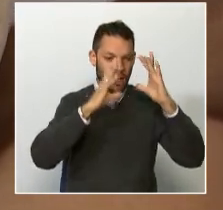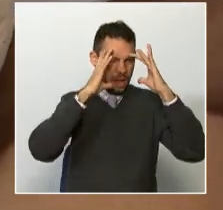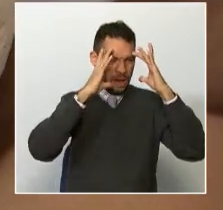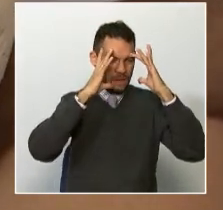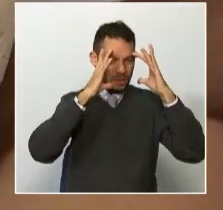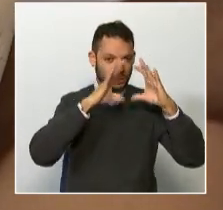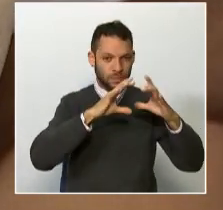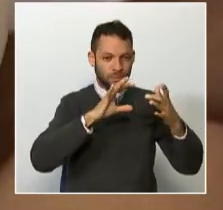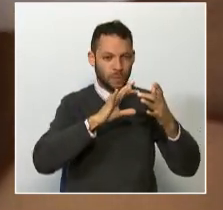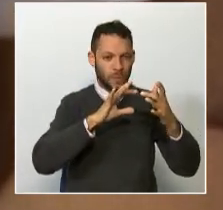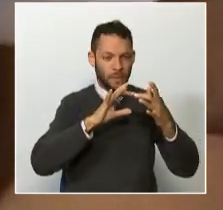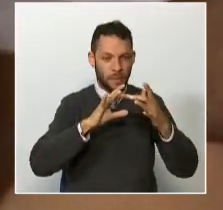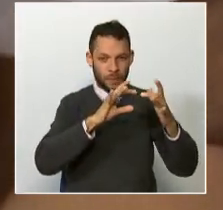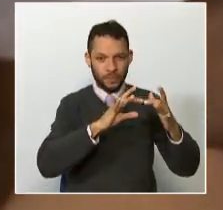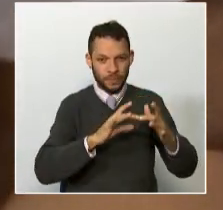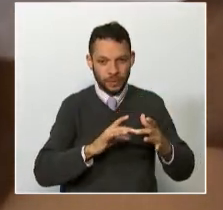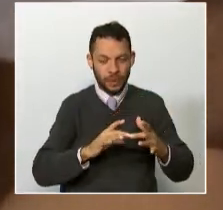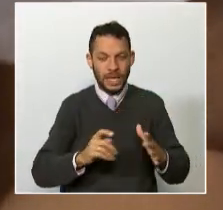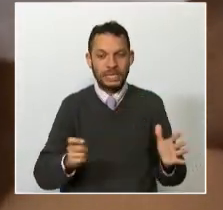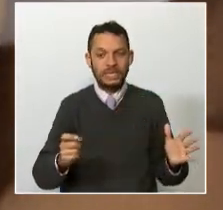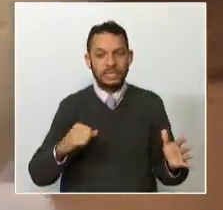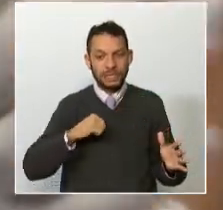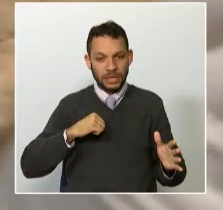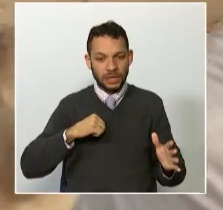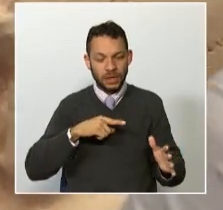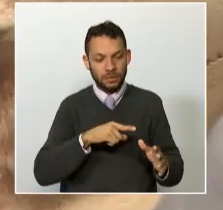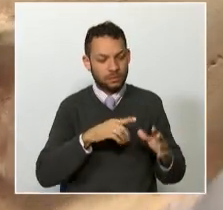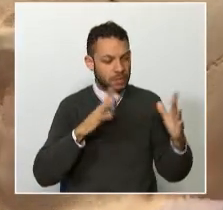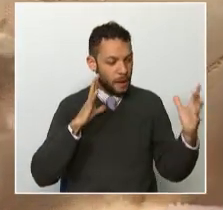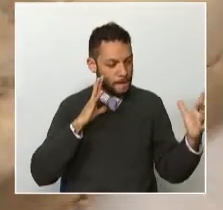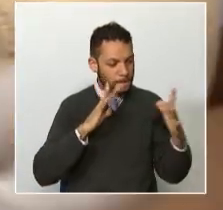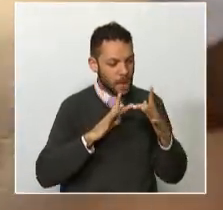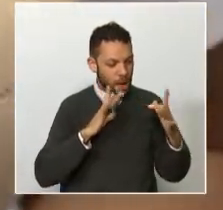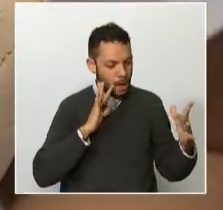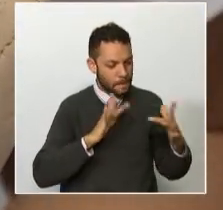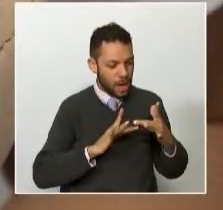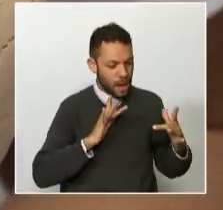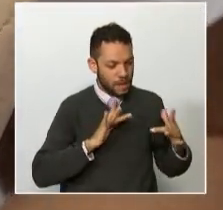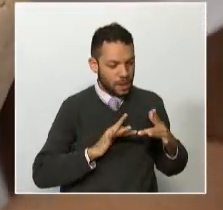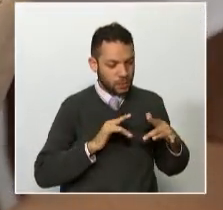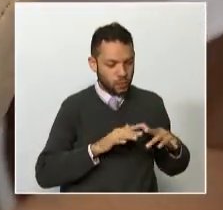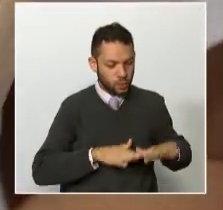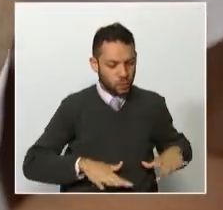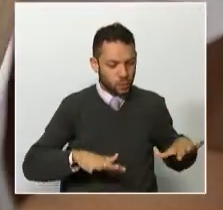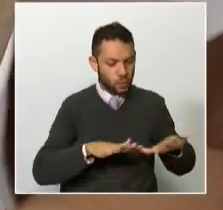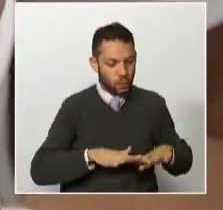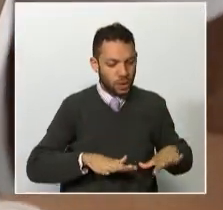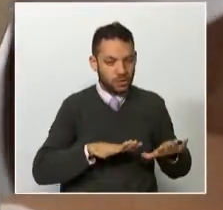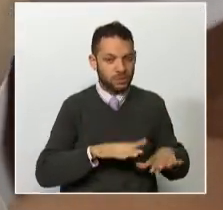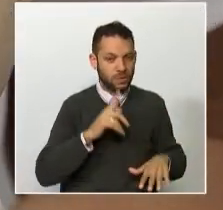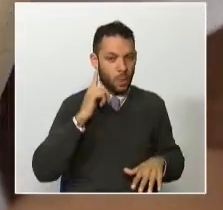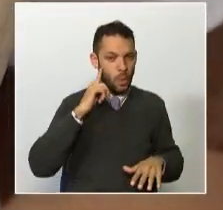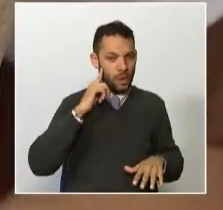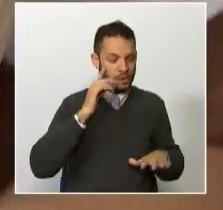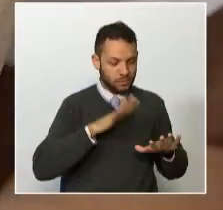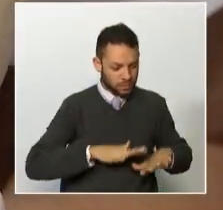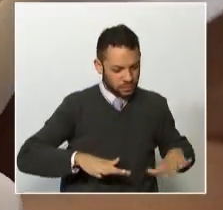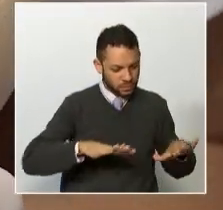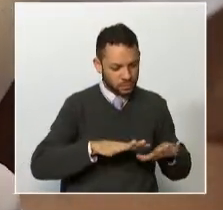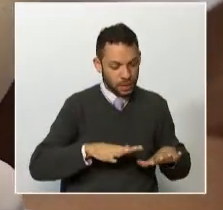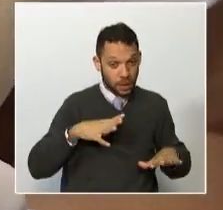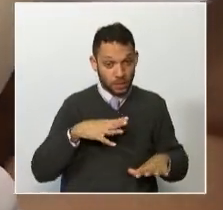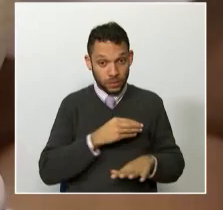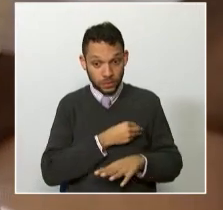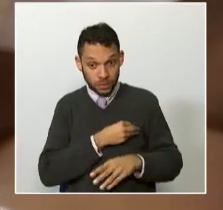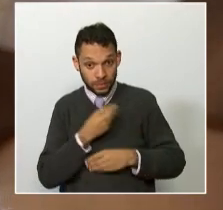horquetica, y tiene un cóndilo que entra aquí en esta zona cerca al oído. Cuando